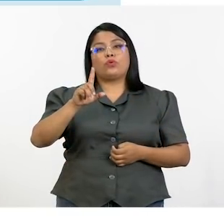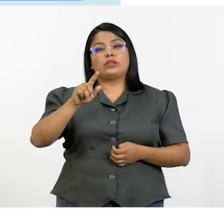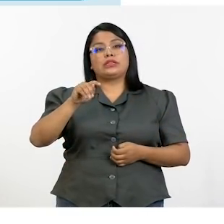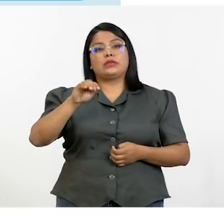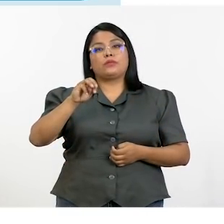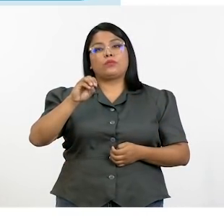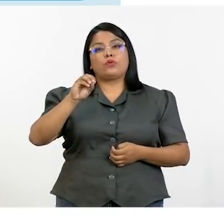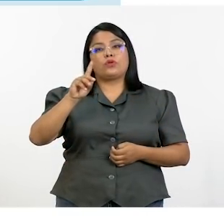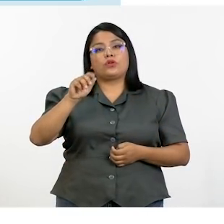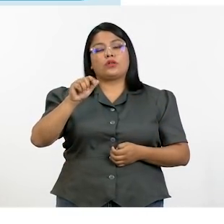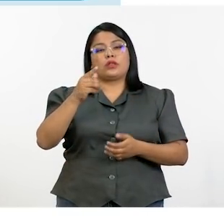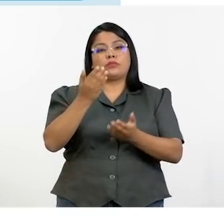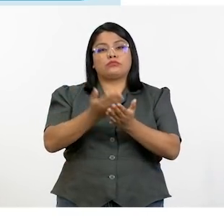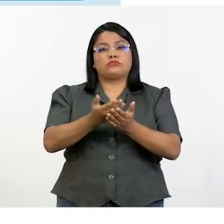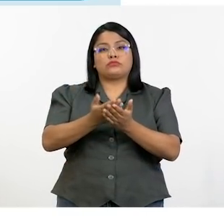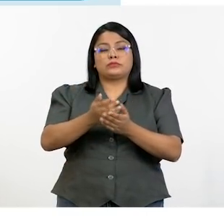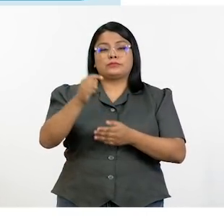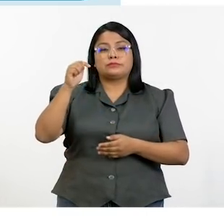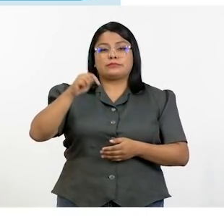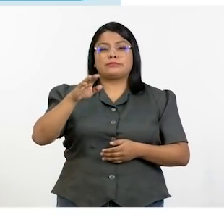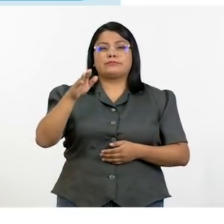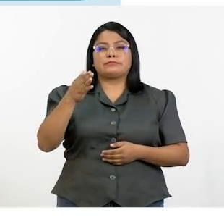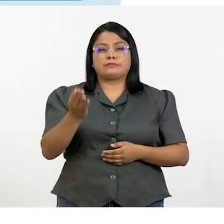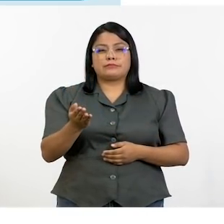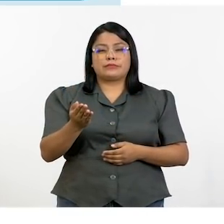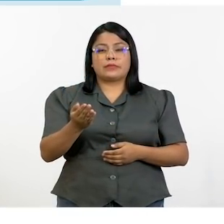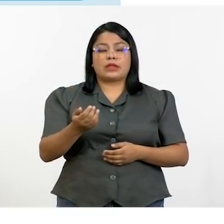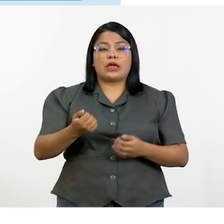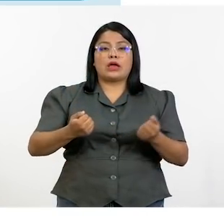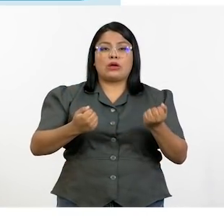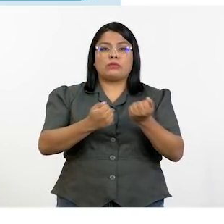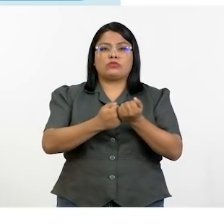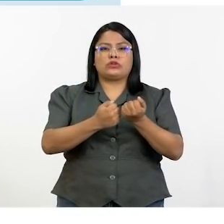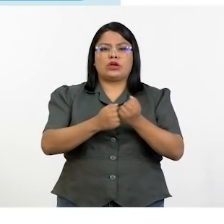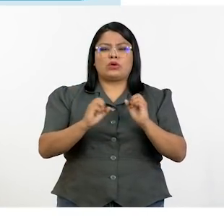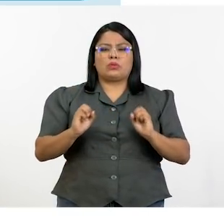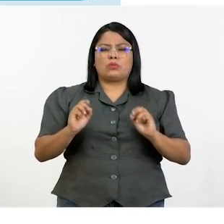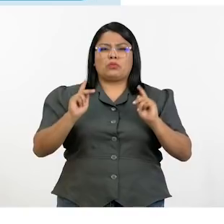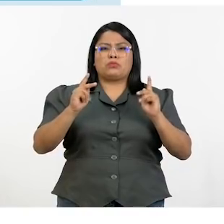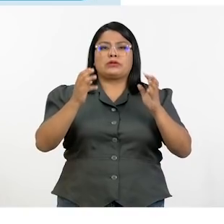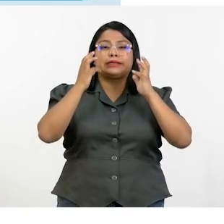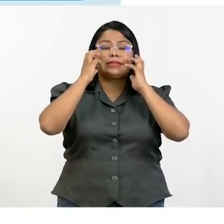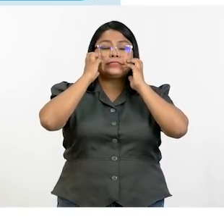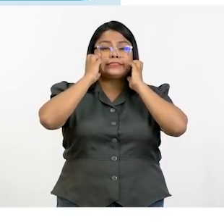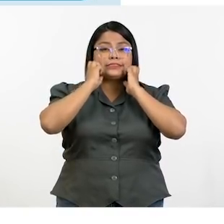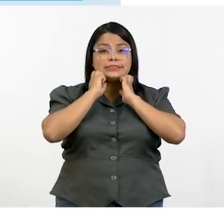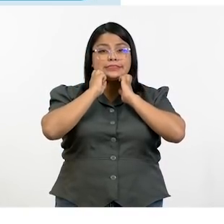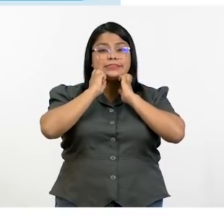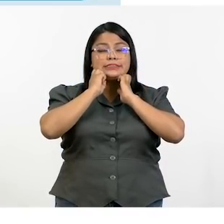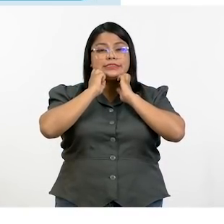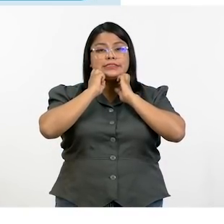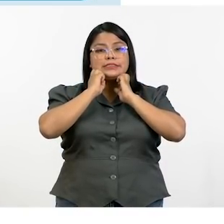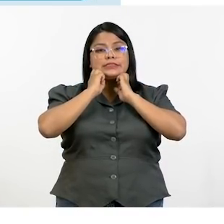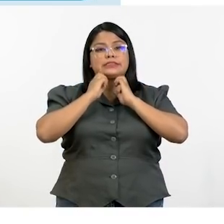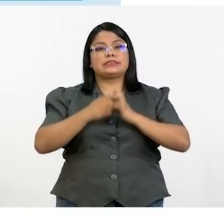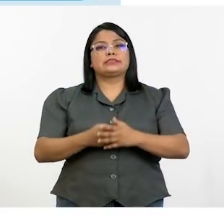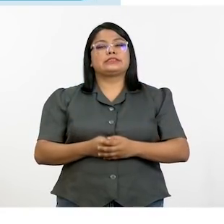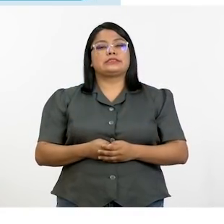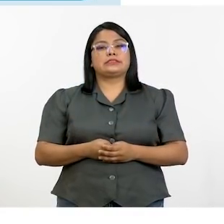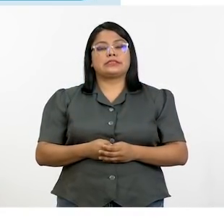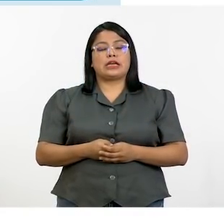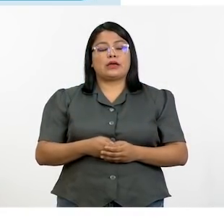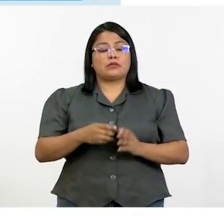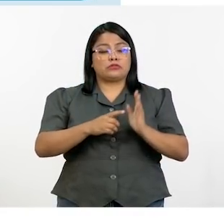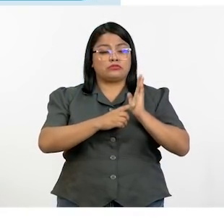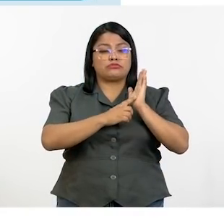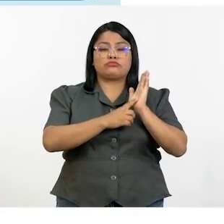multimodal. El propósito de esta sección es brindar una opción que garantice, a partir de la